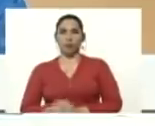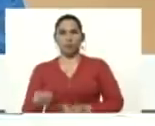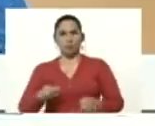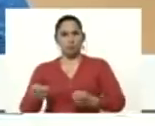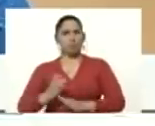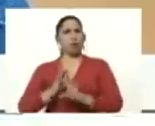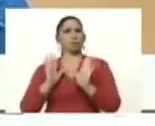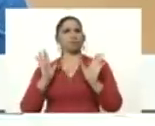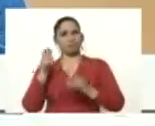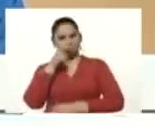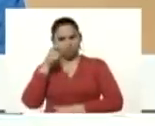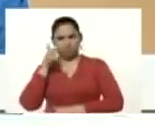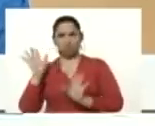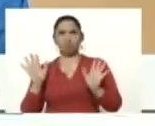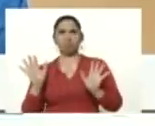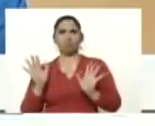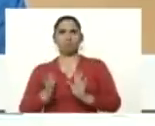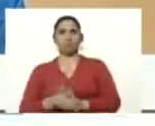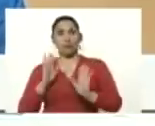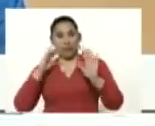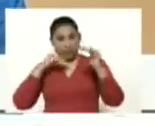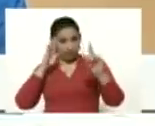controlada y atendida.